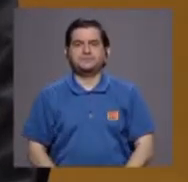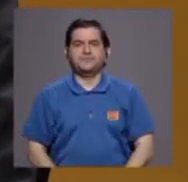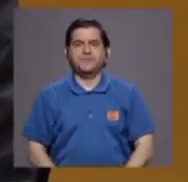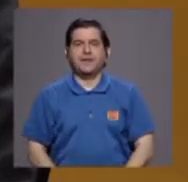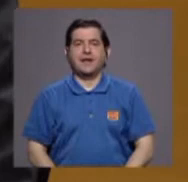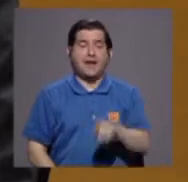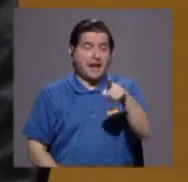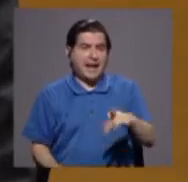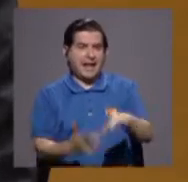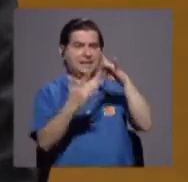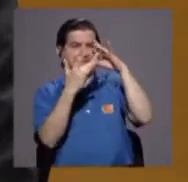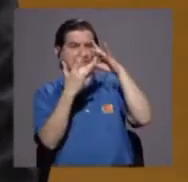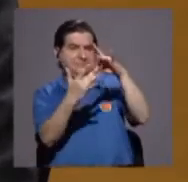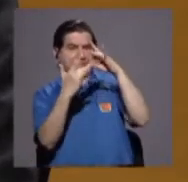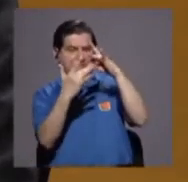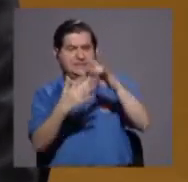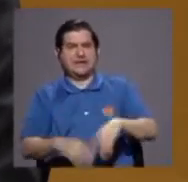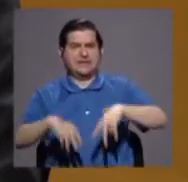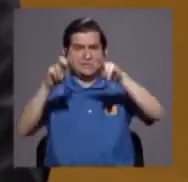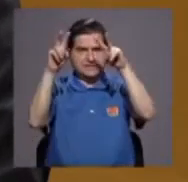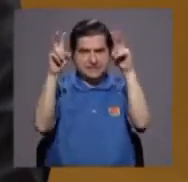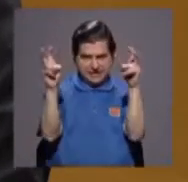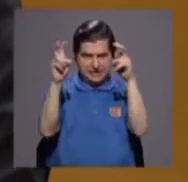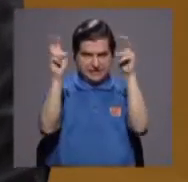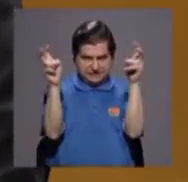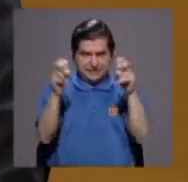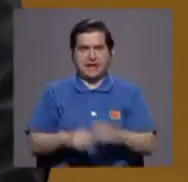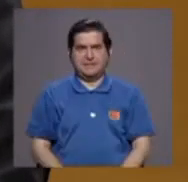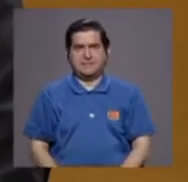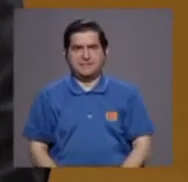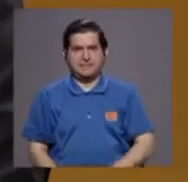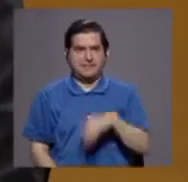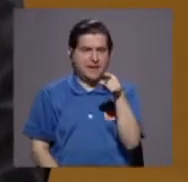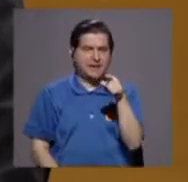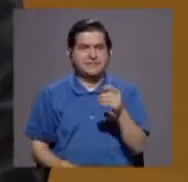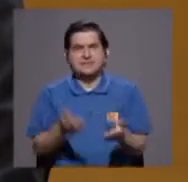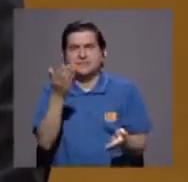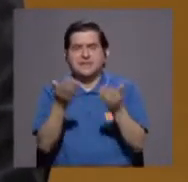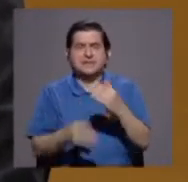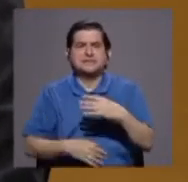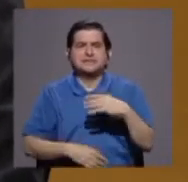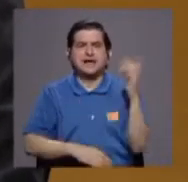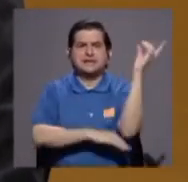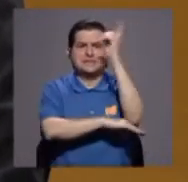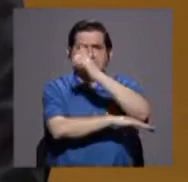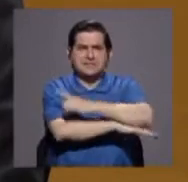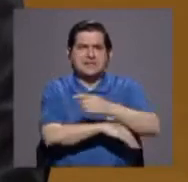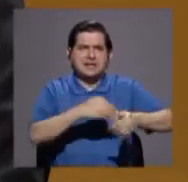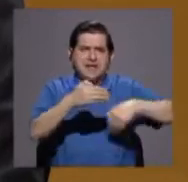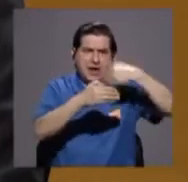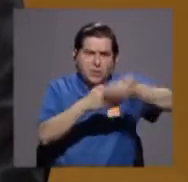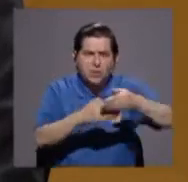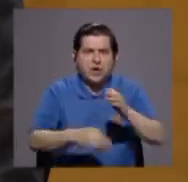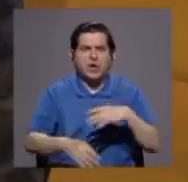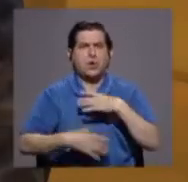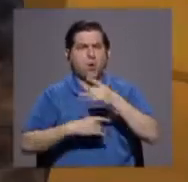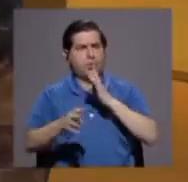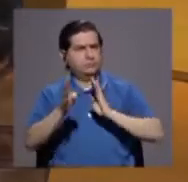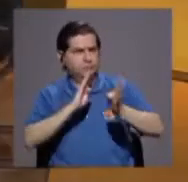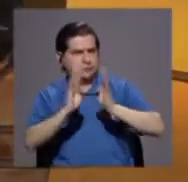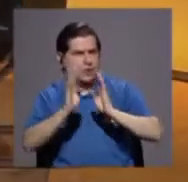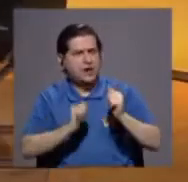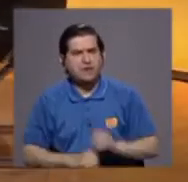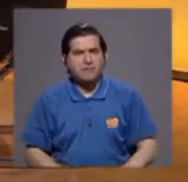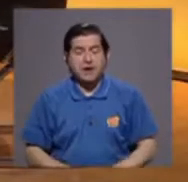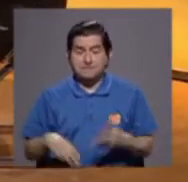Se especializó en un tema del que sería un día interesante hablar, que es